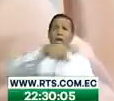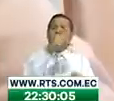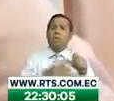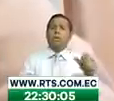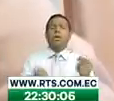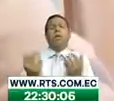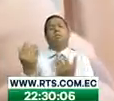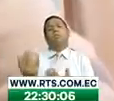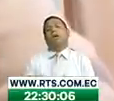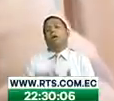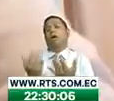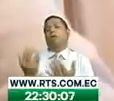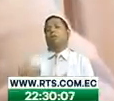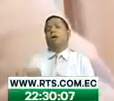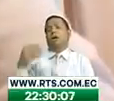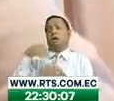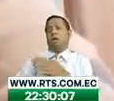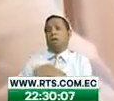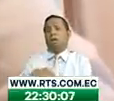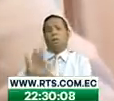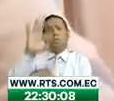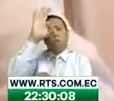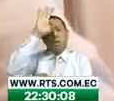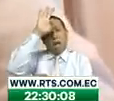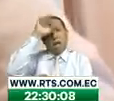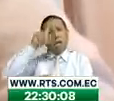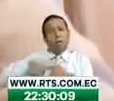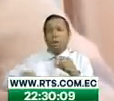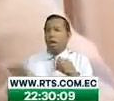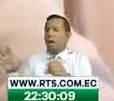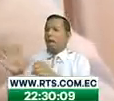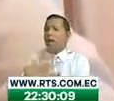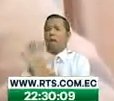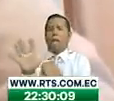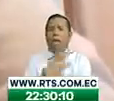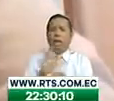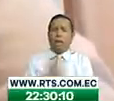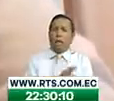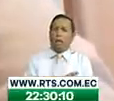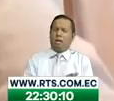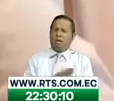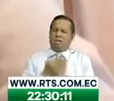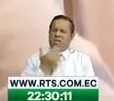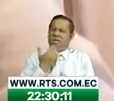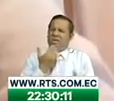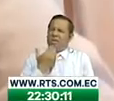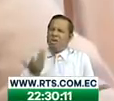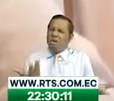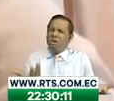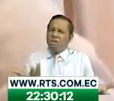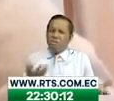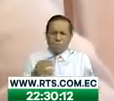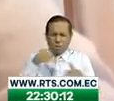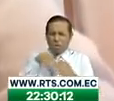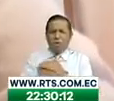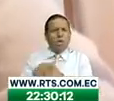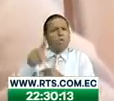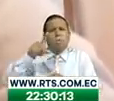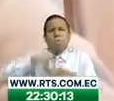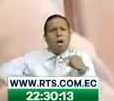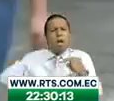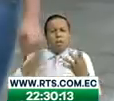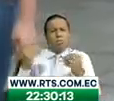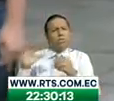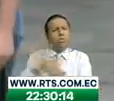en carpas para tratar de tener una cama a disponibilidad para internación y luego para terapia